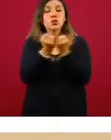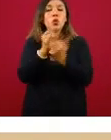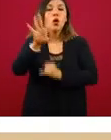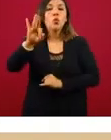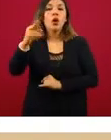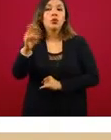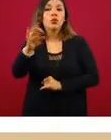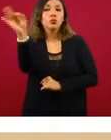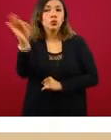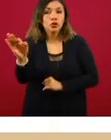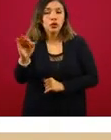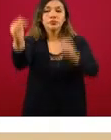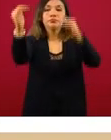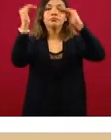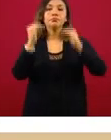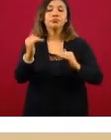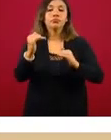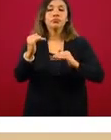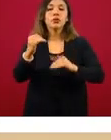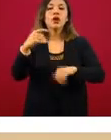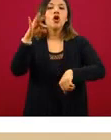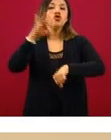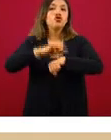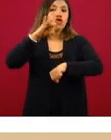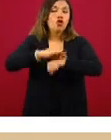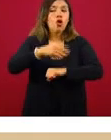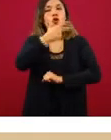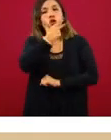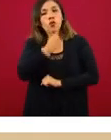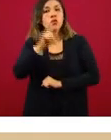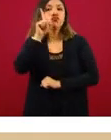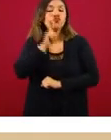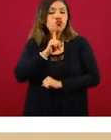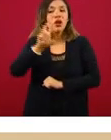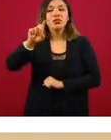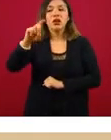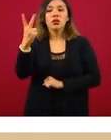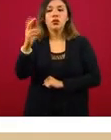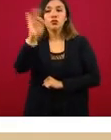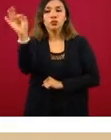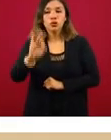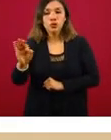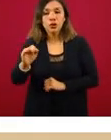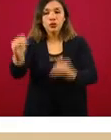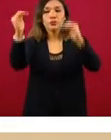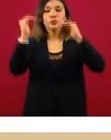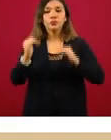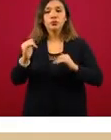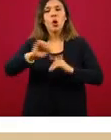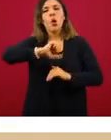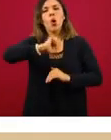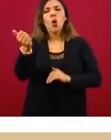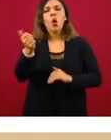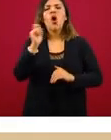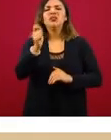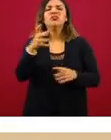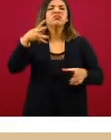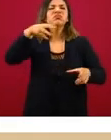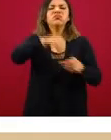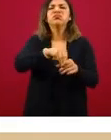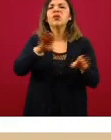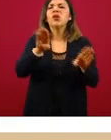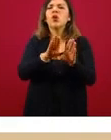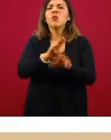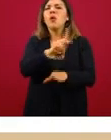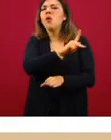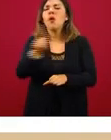42%, lo siguen inmediatamente las médicas y los médicos con 32%, hay un grupo que concentra a